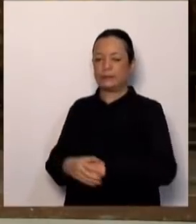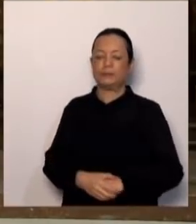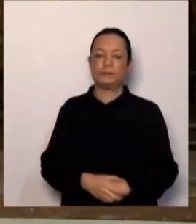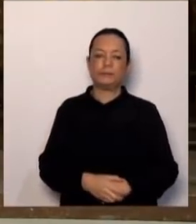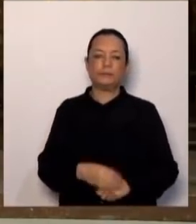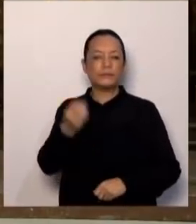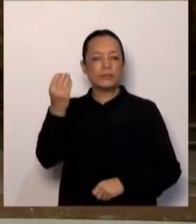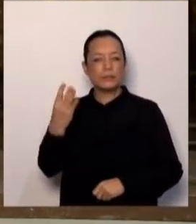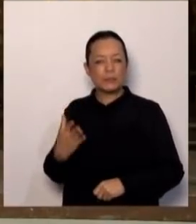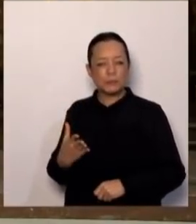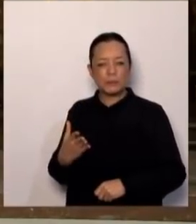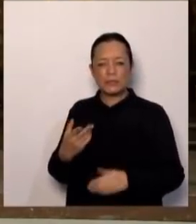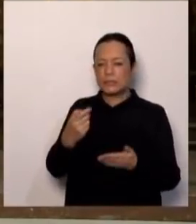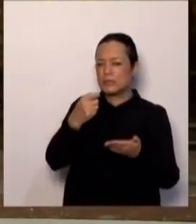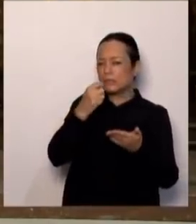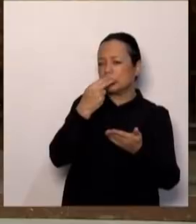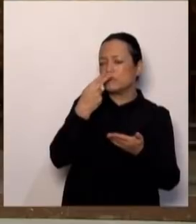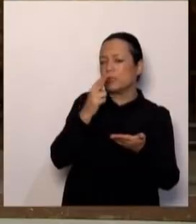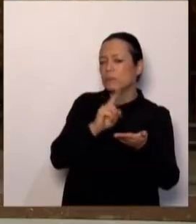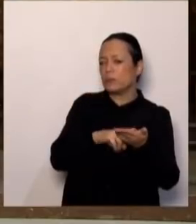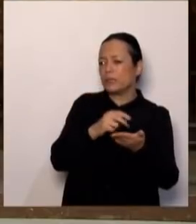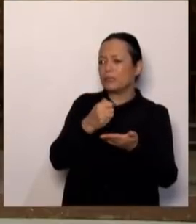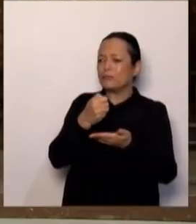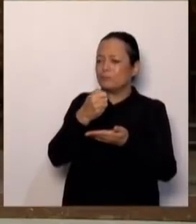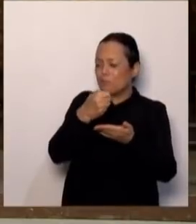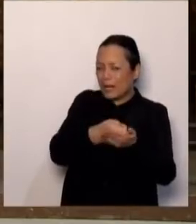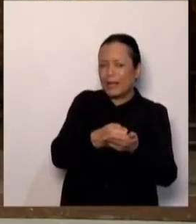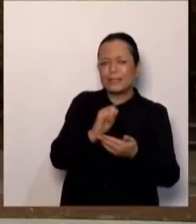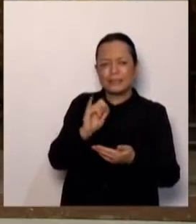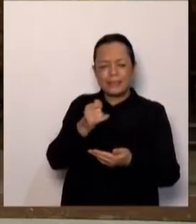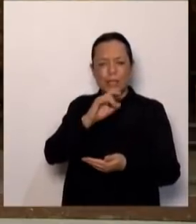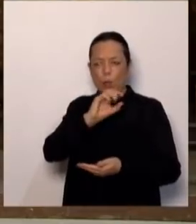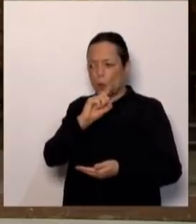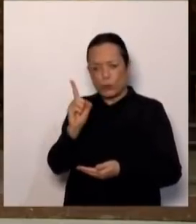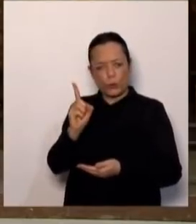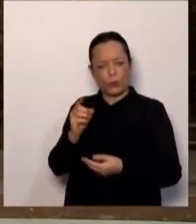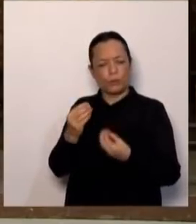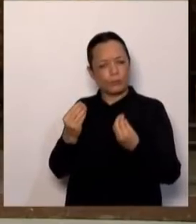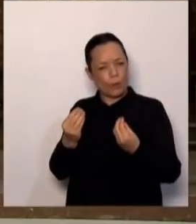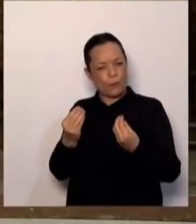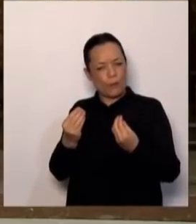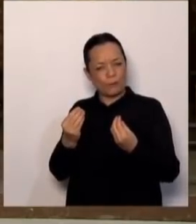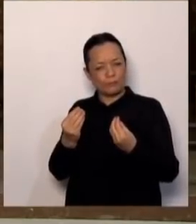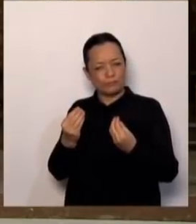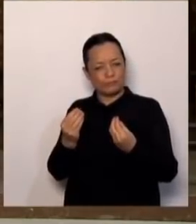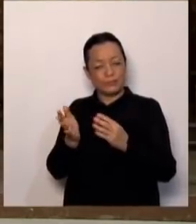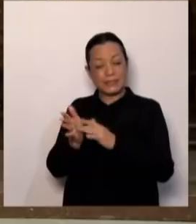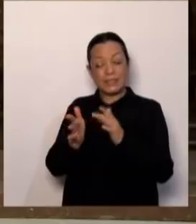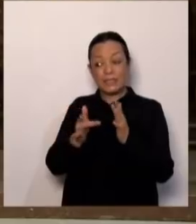Porque si es lícito pagar el impuesto o no. Si Jesús responde que es lícito pagar el